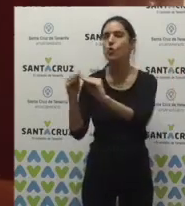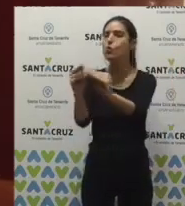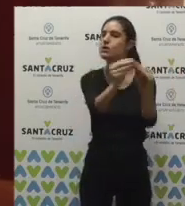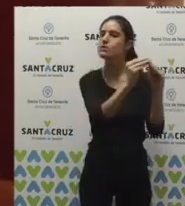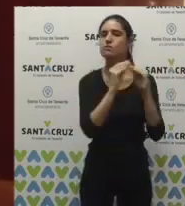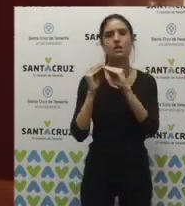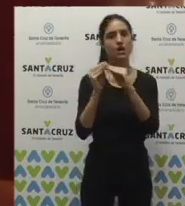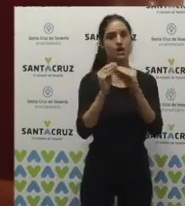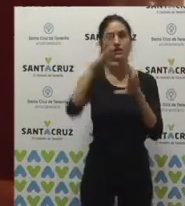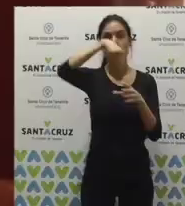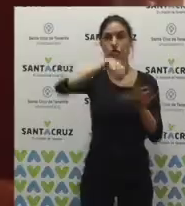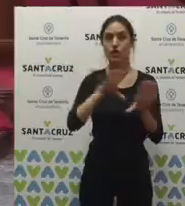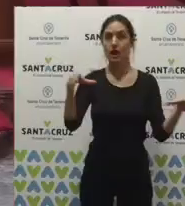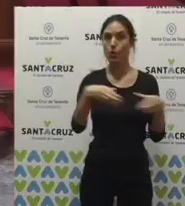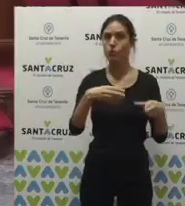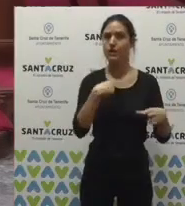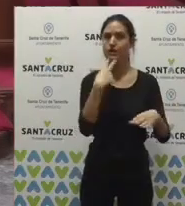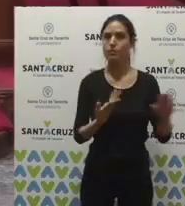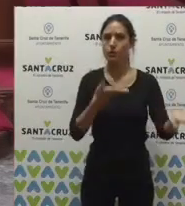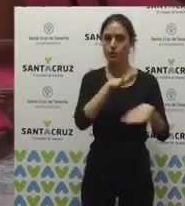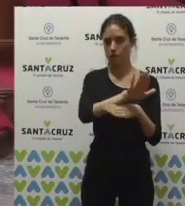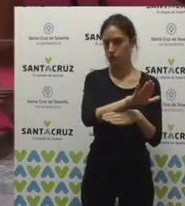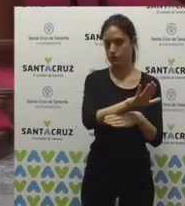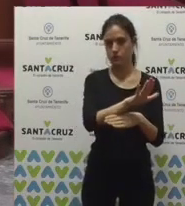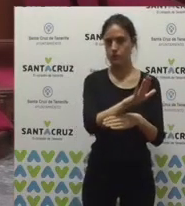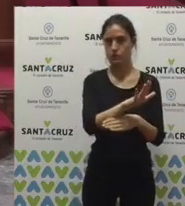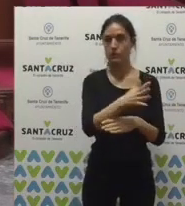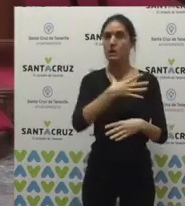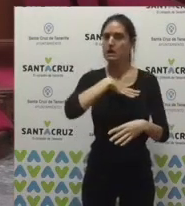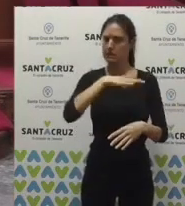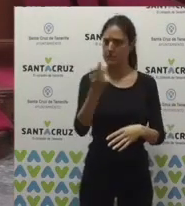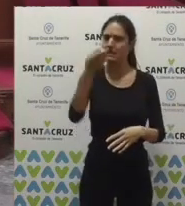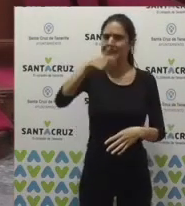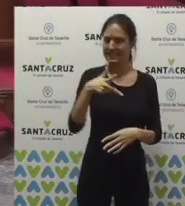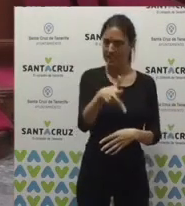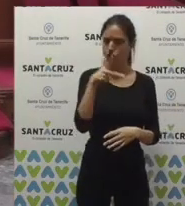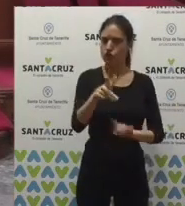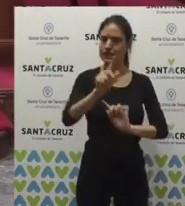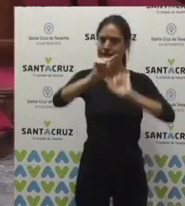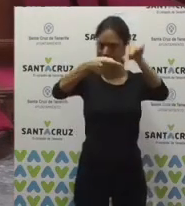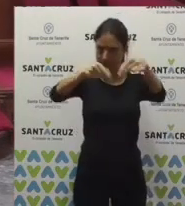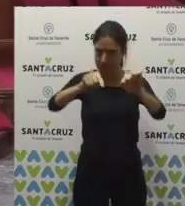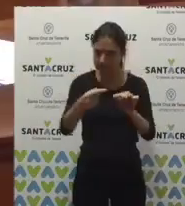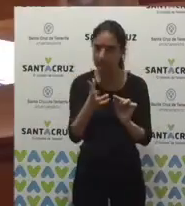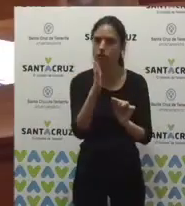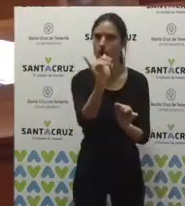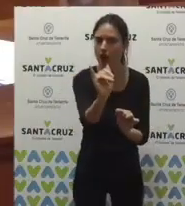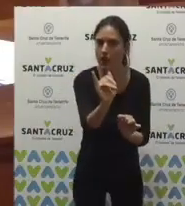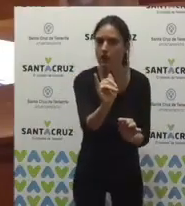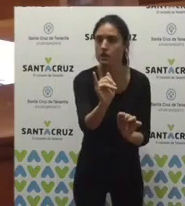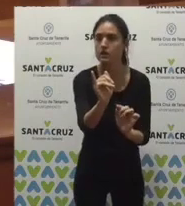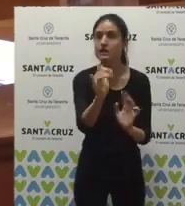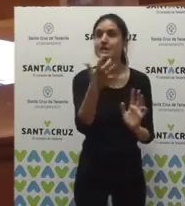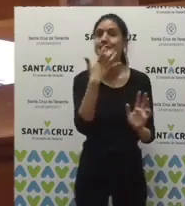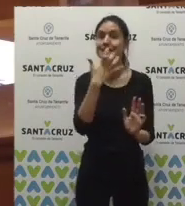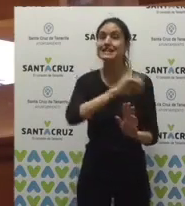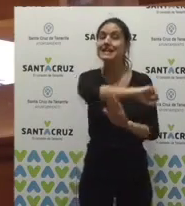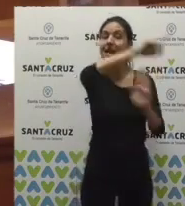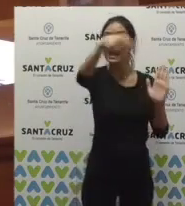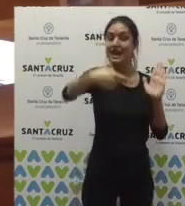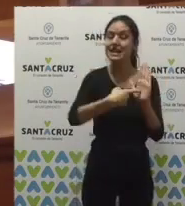portavoces en la que se descuelgan o ejercen su derecho de rectificación a grupos políticos cuando la ley